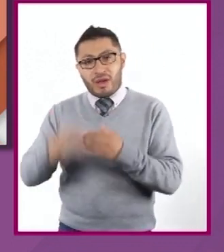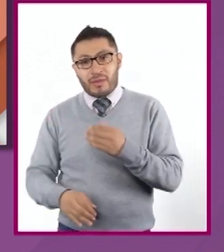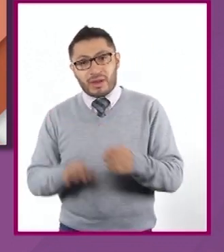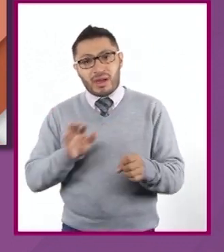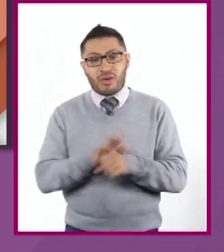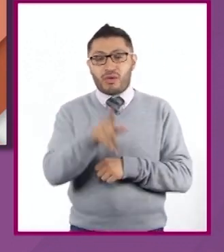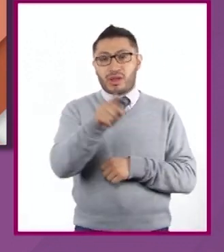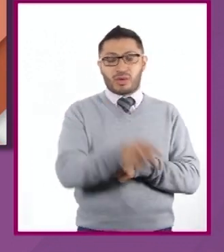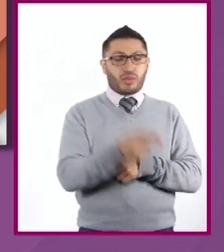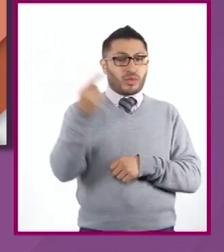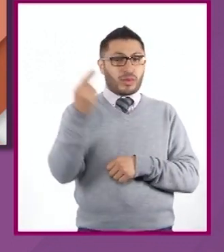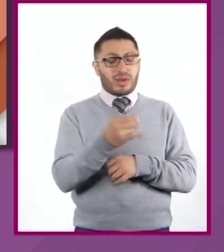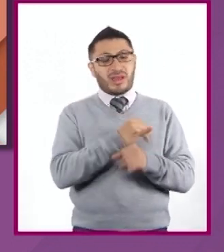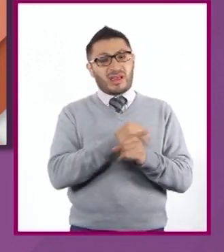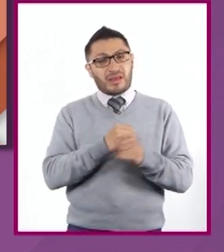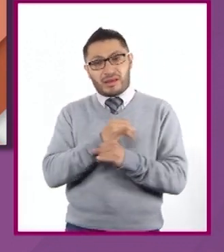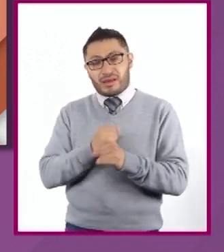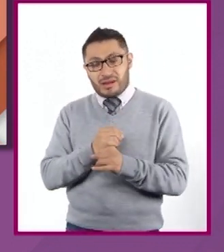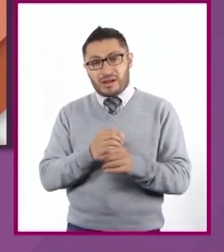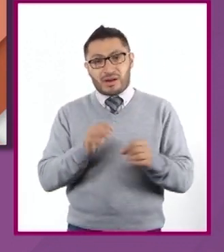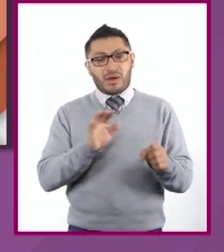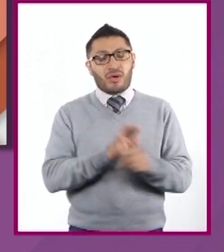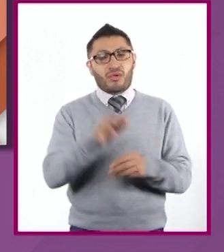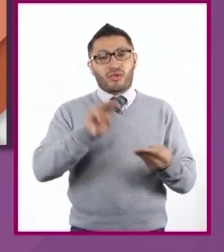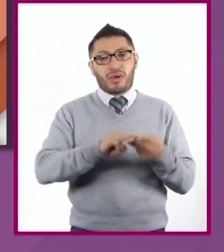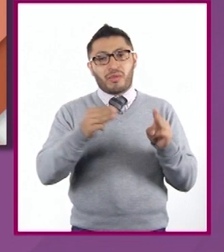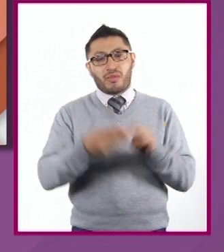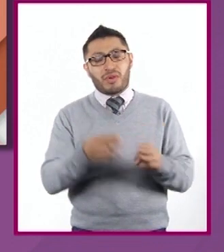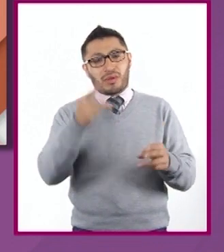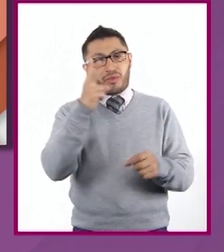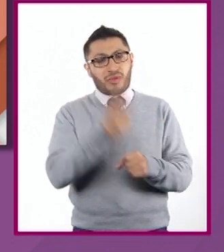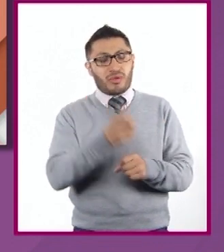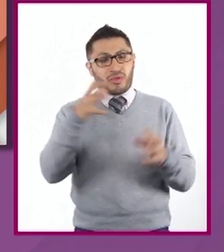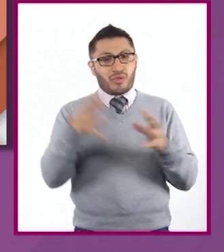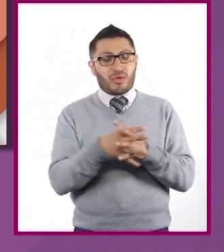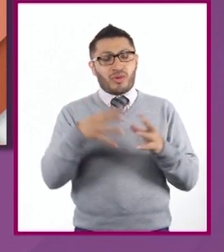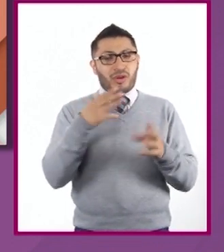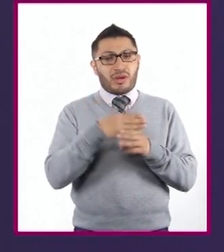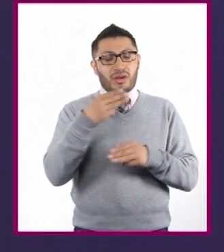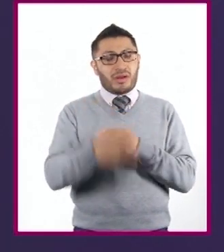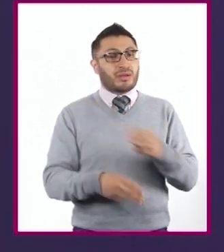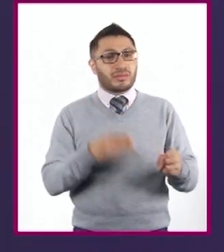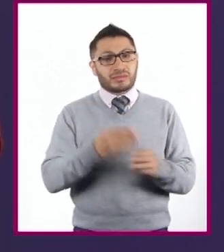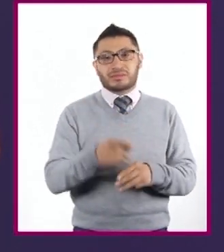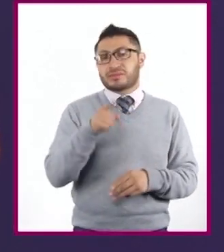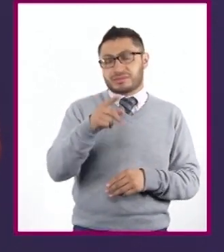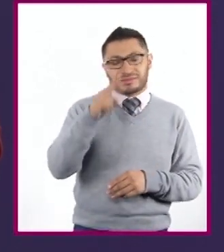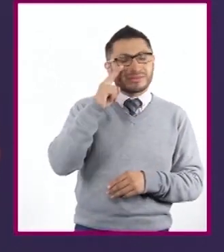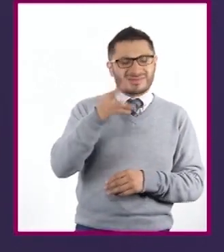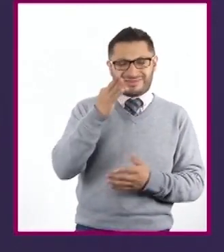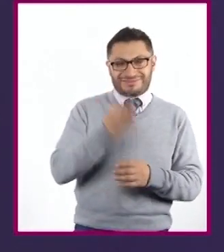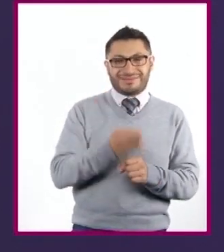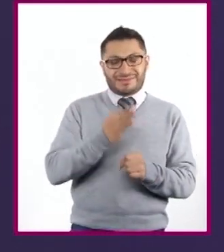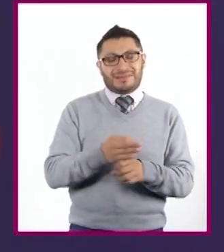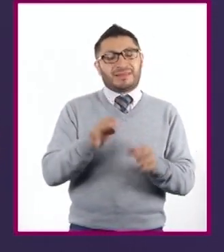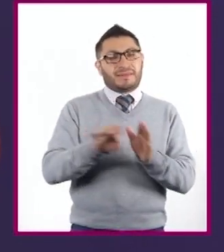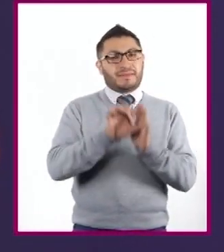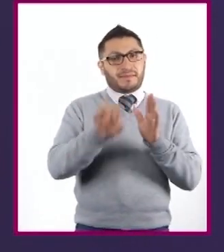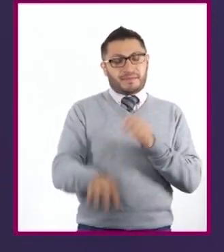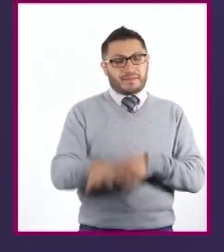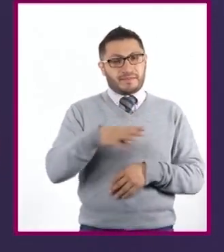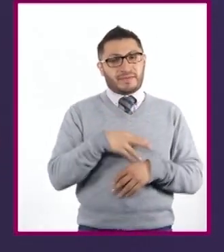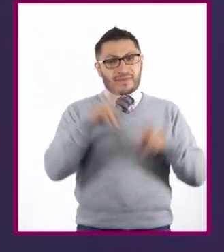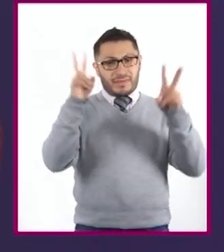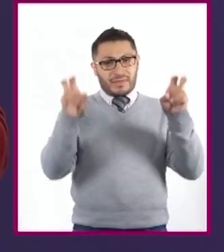tema? Causas de la Segunda Guerra Mundial. Como lo vimos para este ejemplo, el tema que